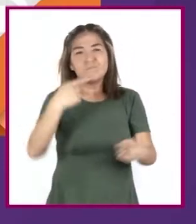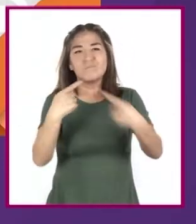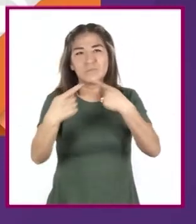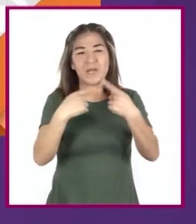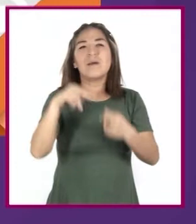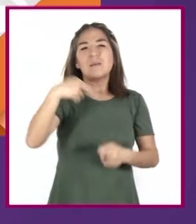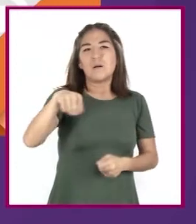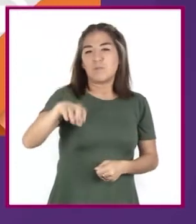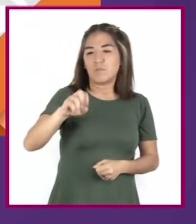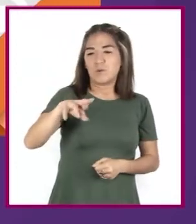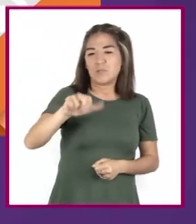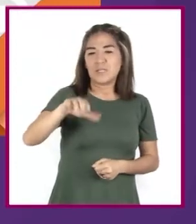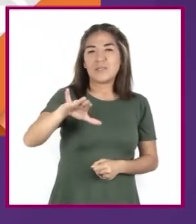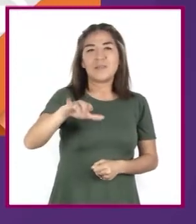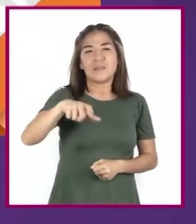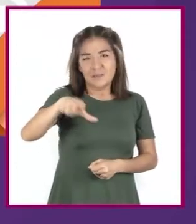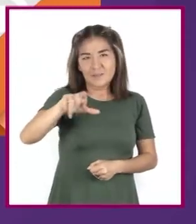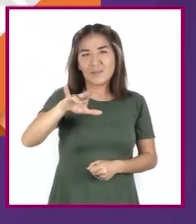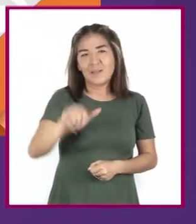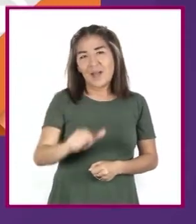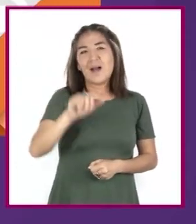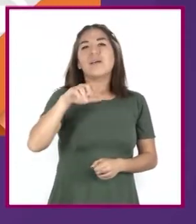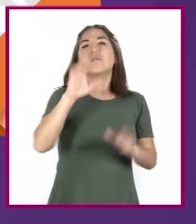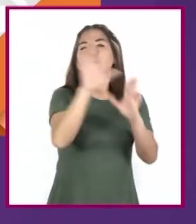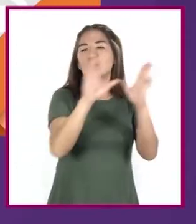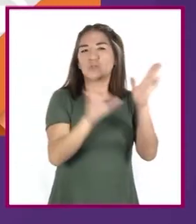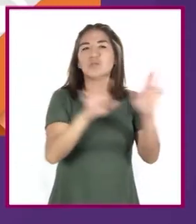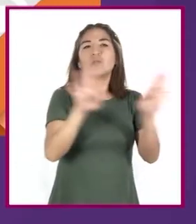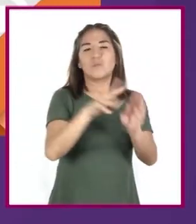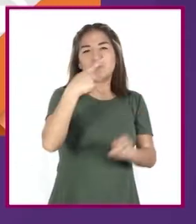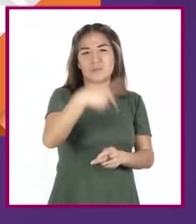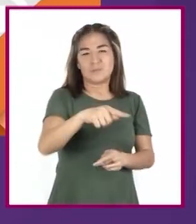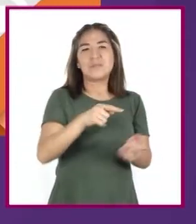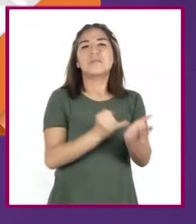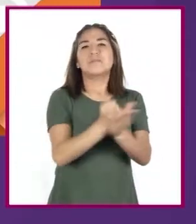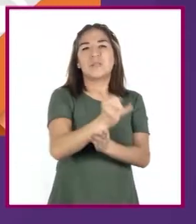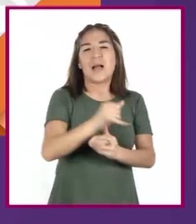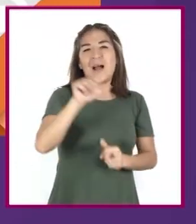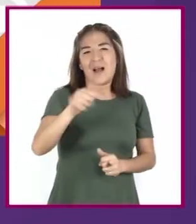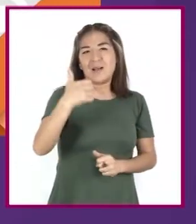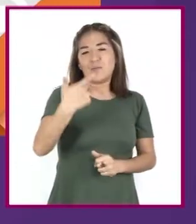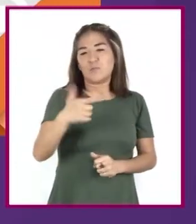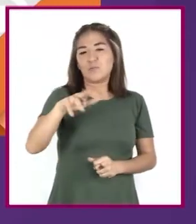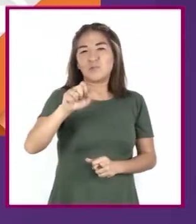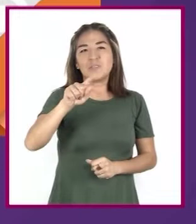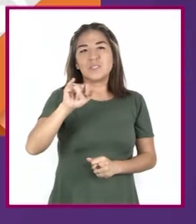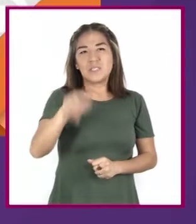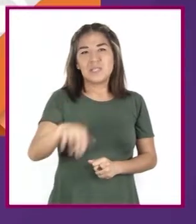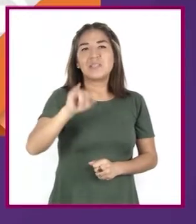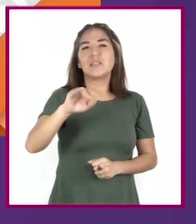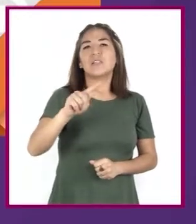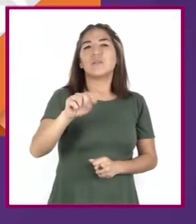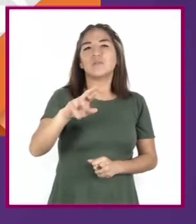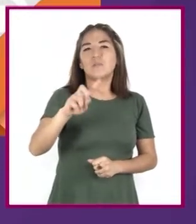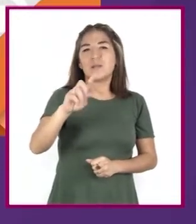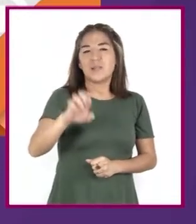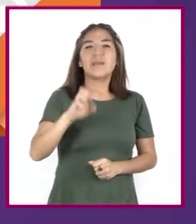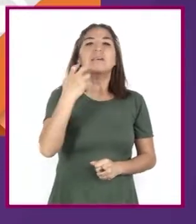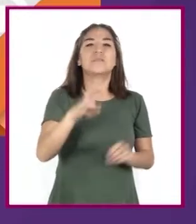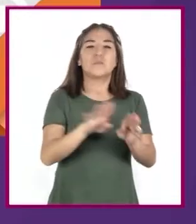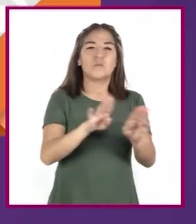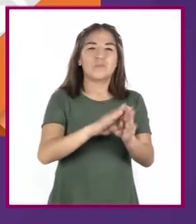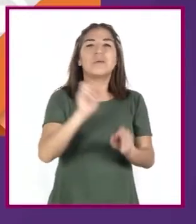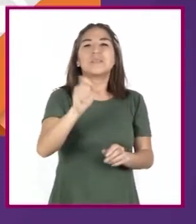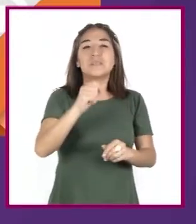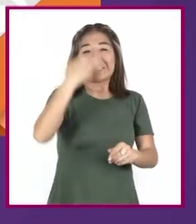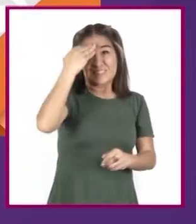la monarquía constitucional. Así se dio la elección de Agustín de Iturbide como emperador. Este experimento monárquico no duró